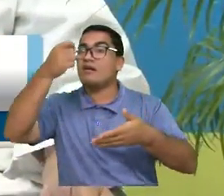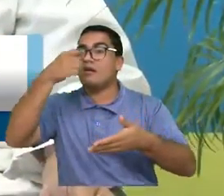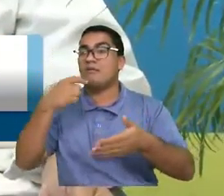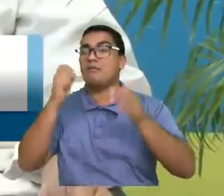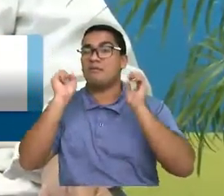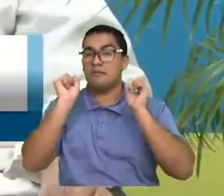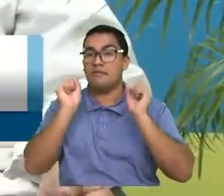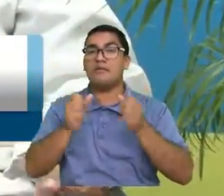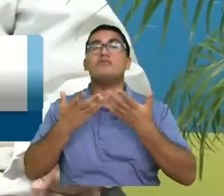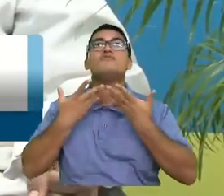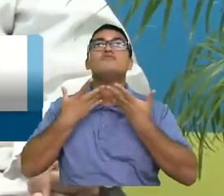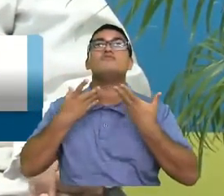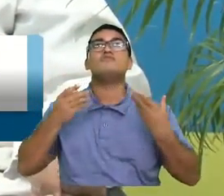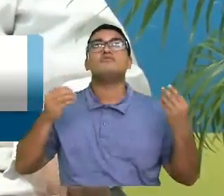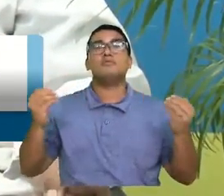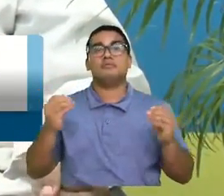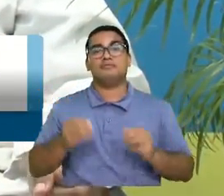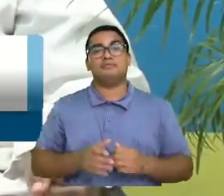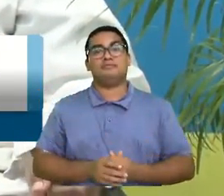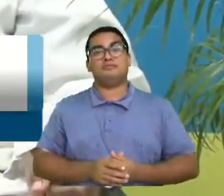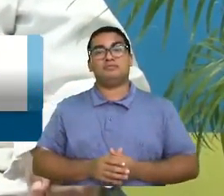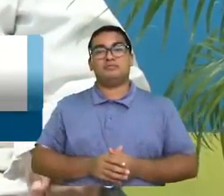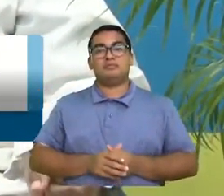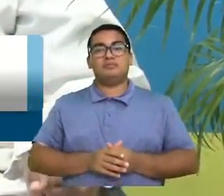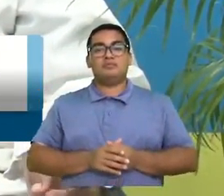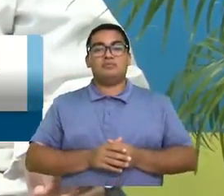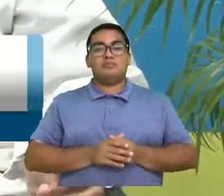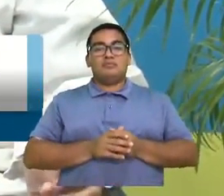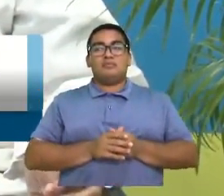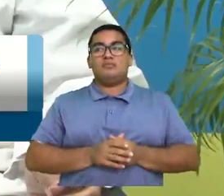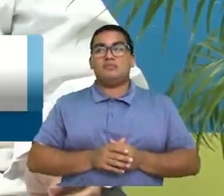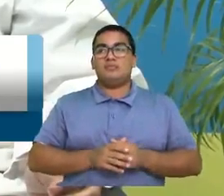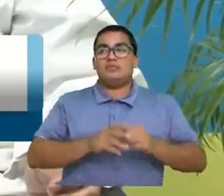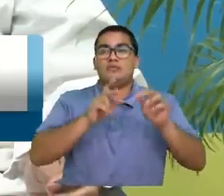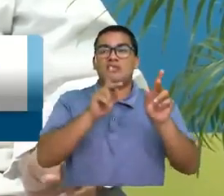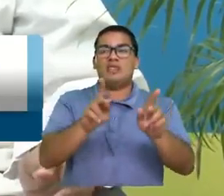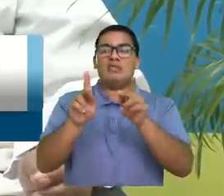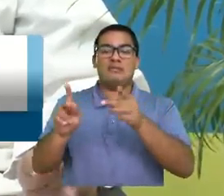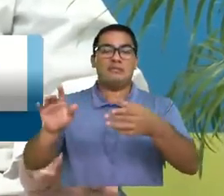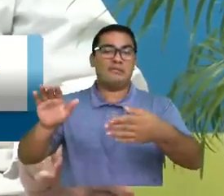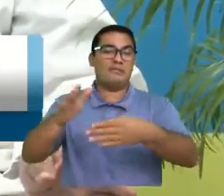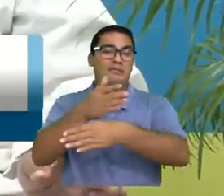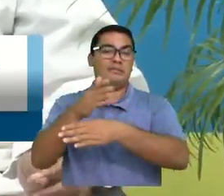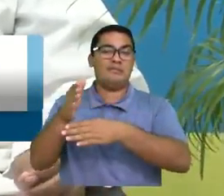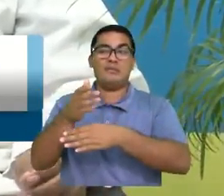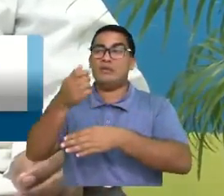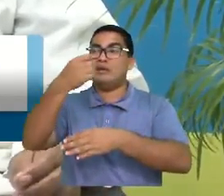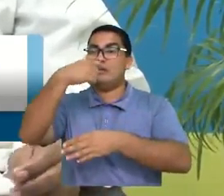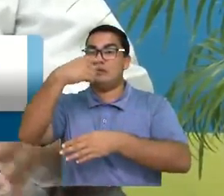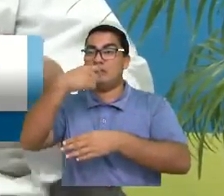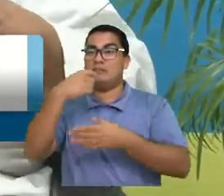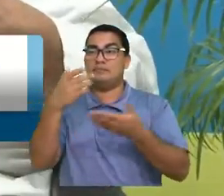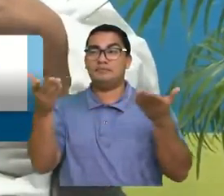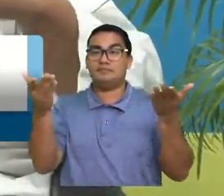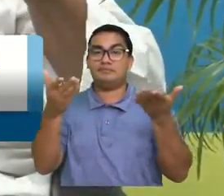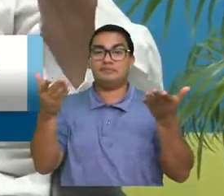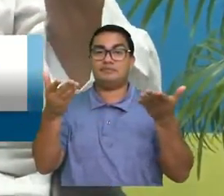dar. Porque hay personas que reaccionan de una manera con X antibiótico